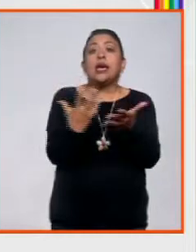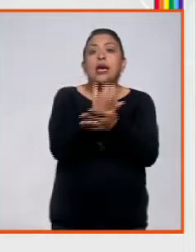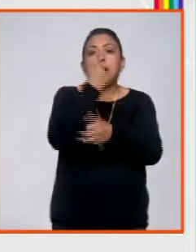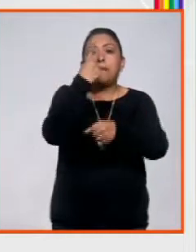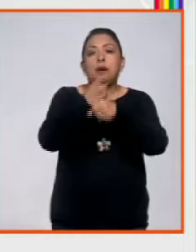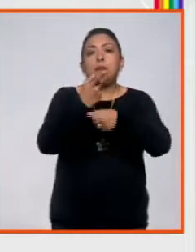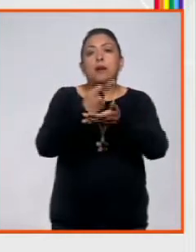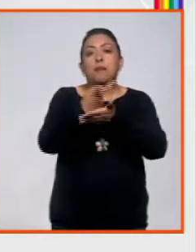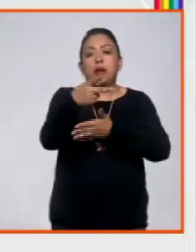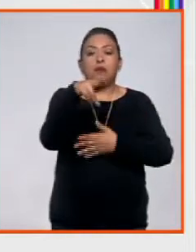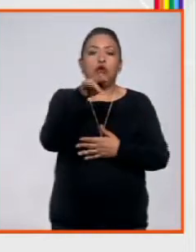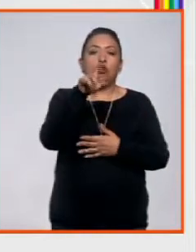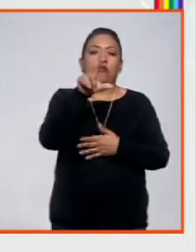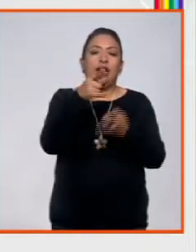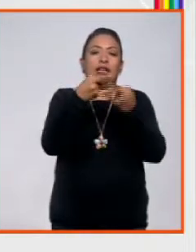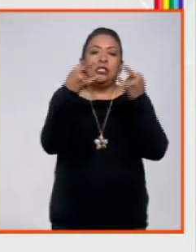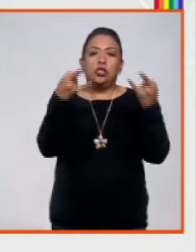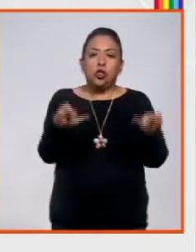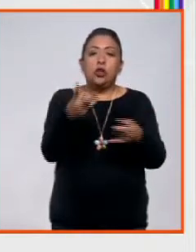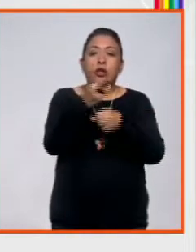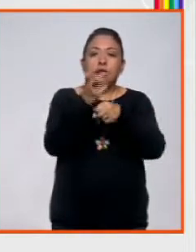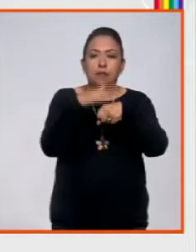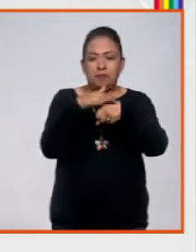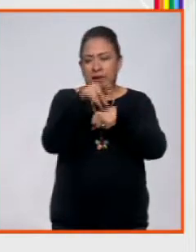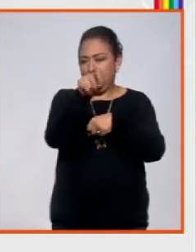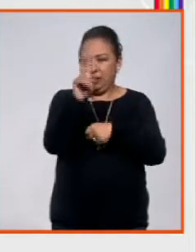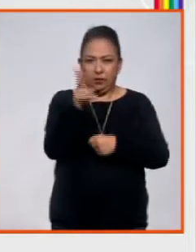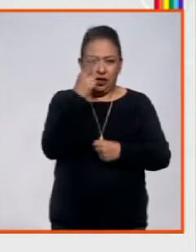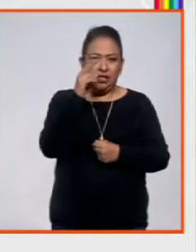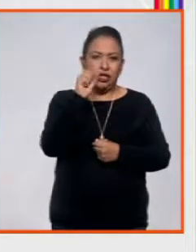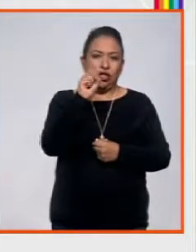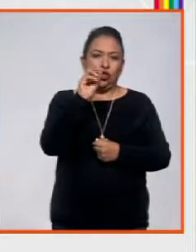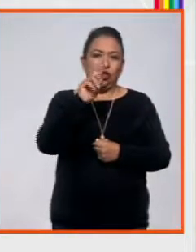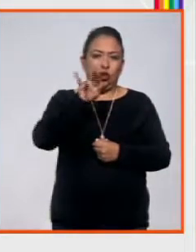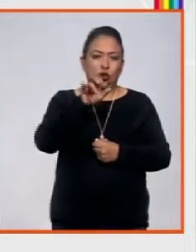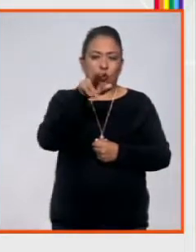primer premio de novela histórica convocado por esa institución